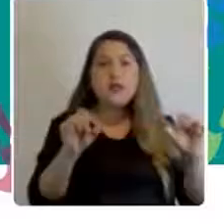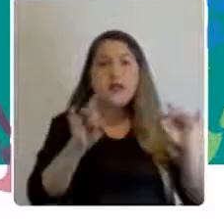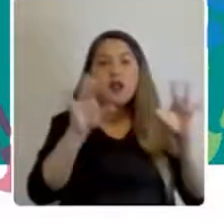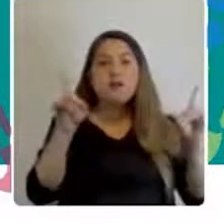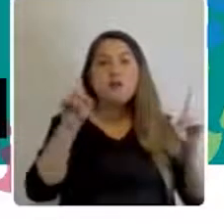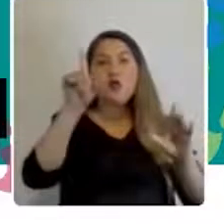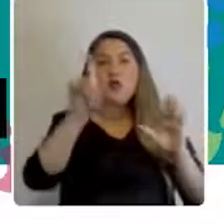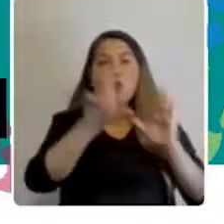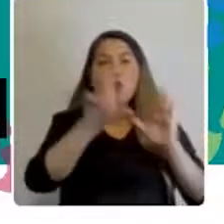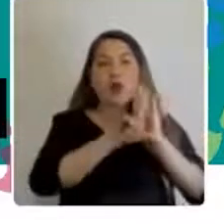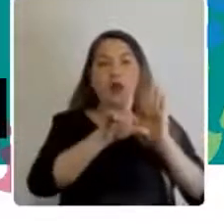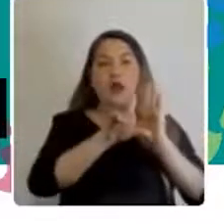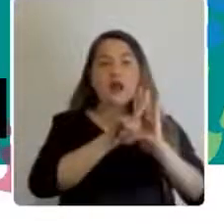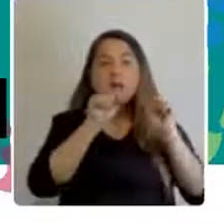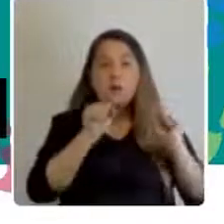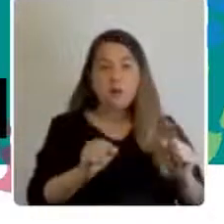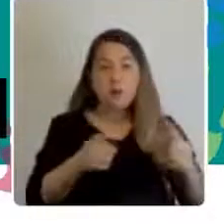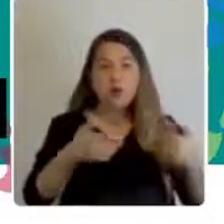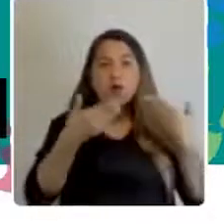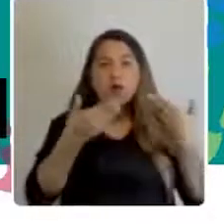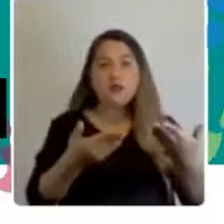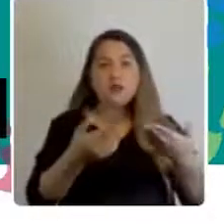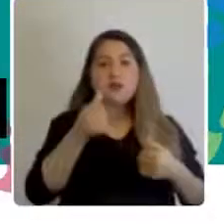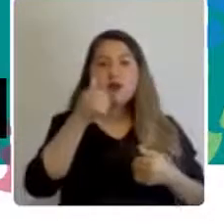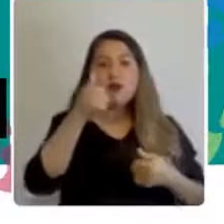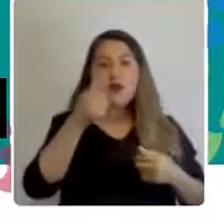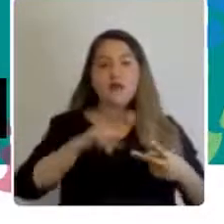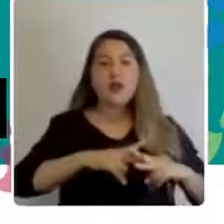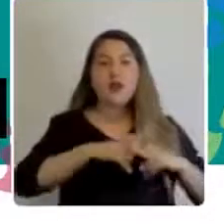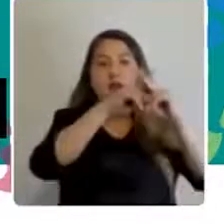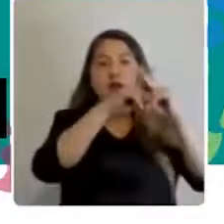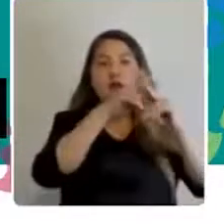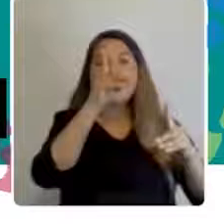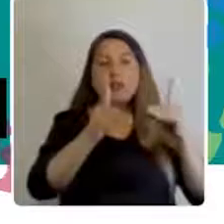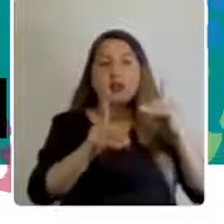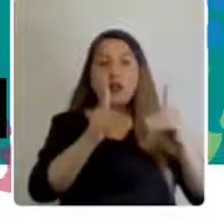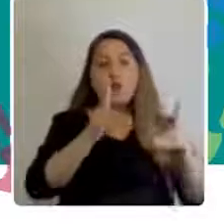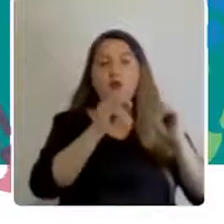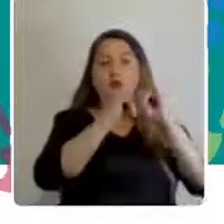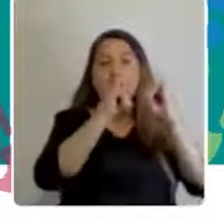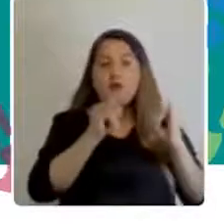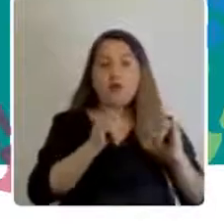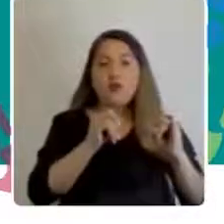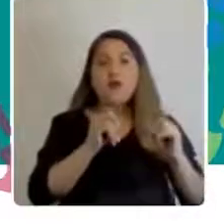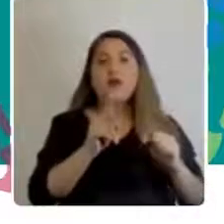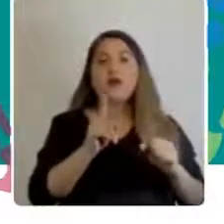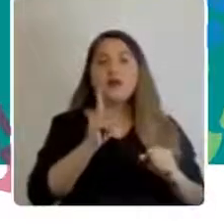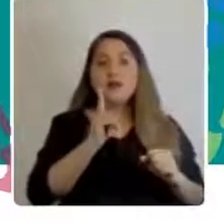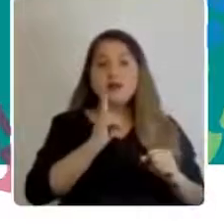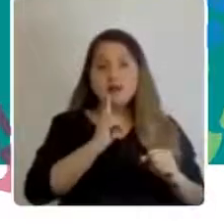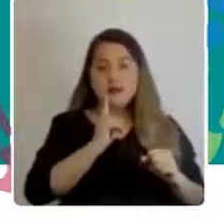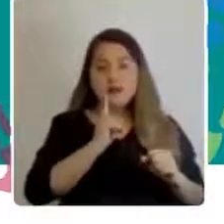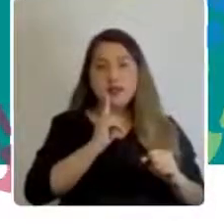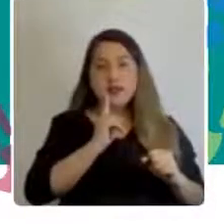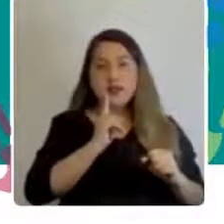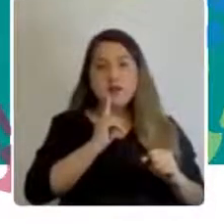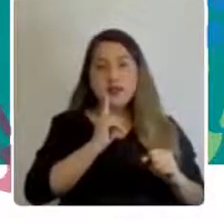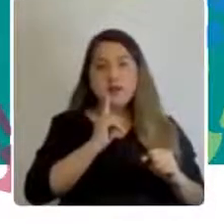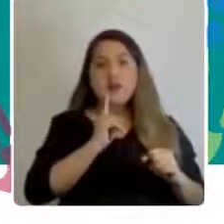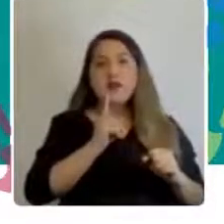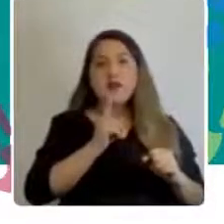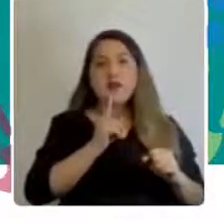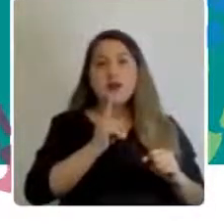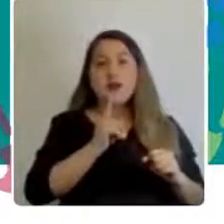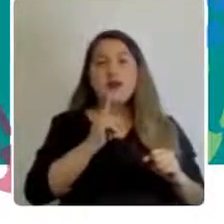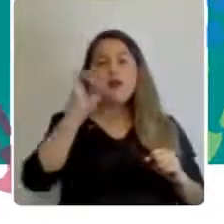herramienta. Pero de una u otra forma tenemos que ser precavidos de que no genere más trabas o